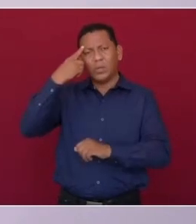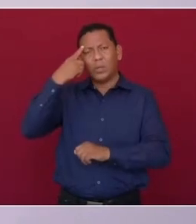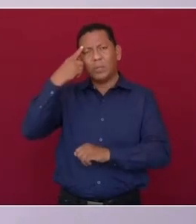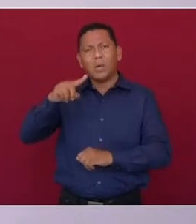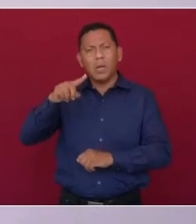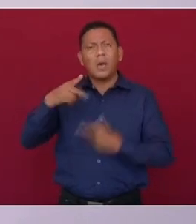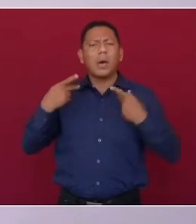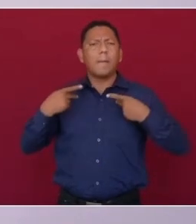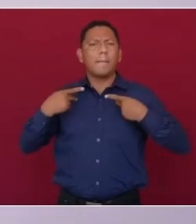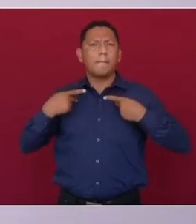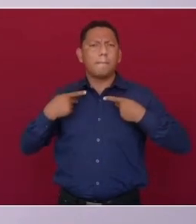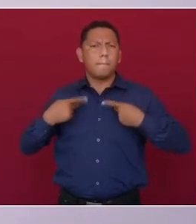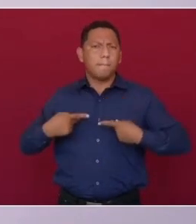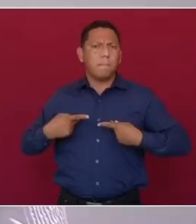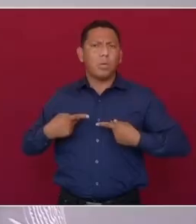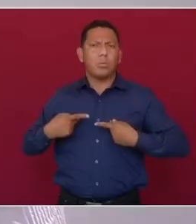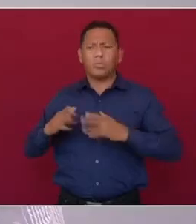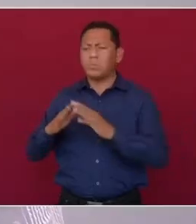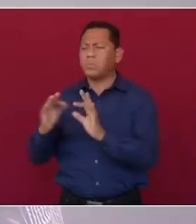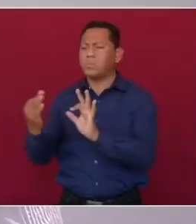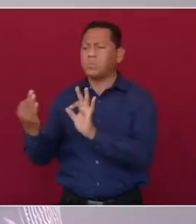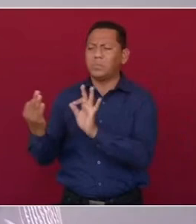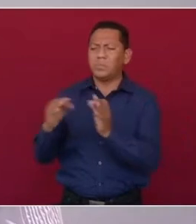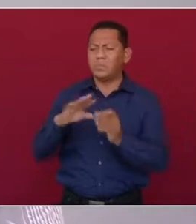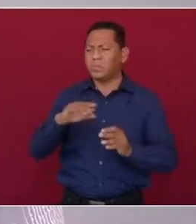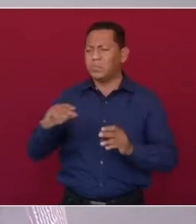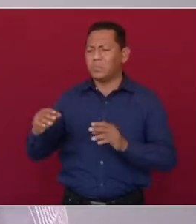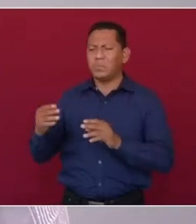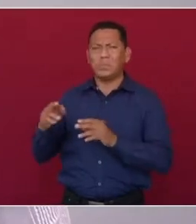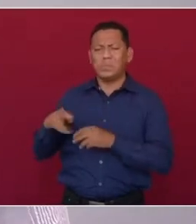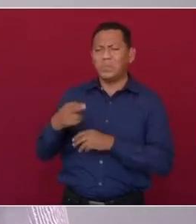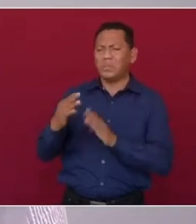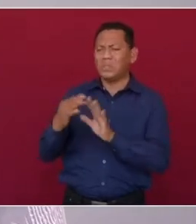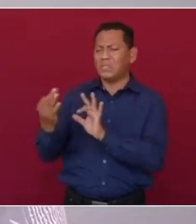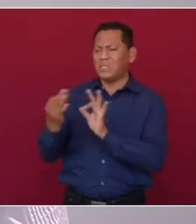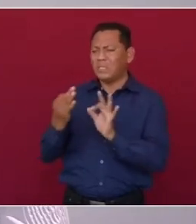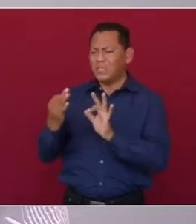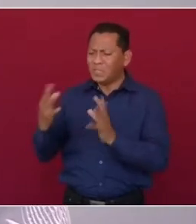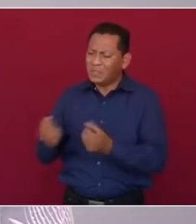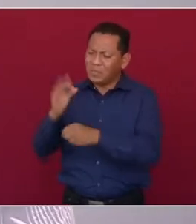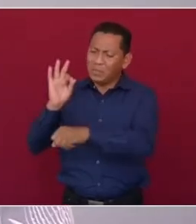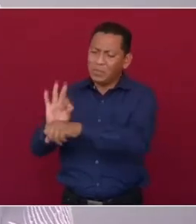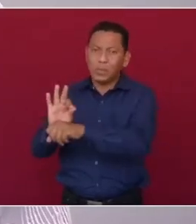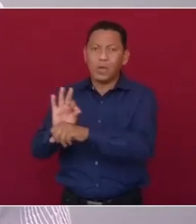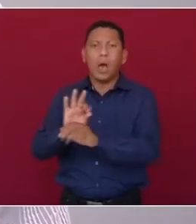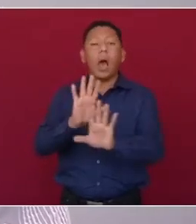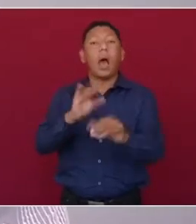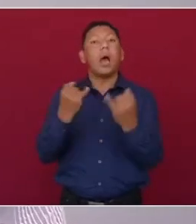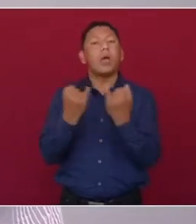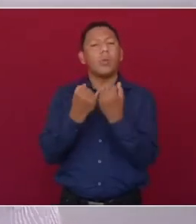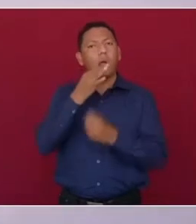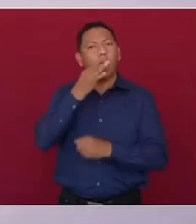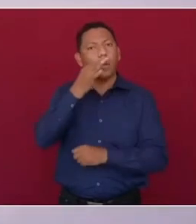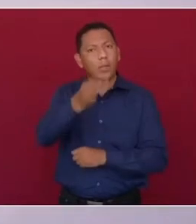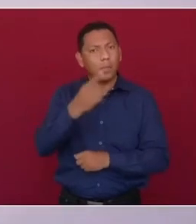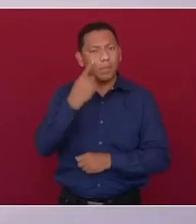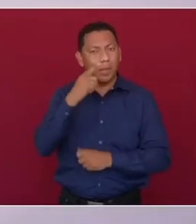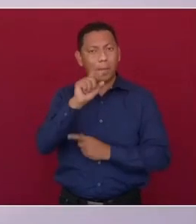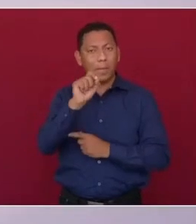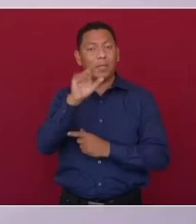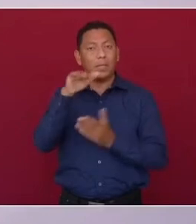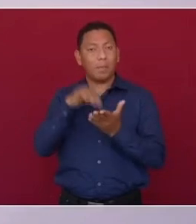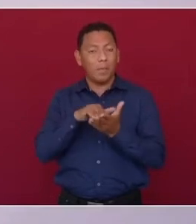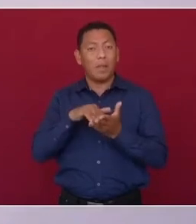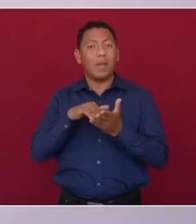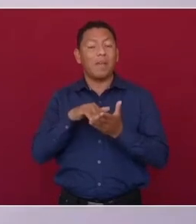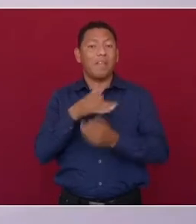a la gente de las inundaciones. Por cierto, ya se está atendiendo a 20,000 familias